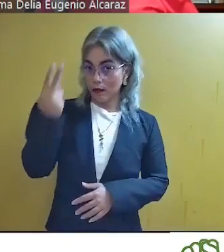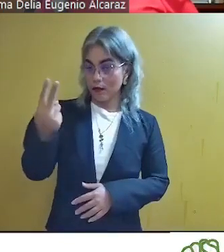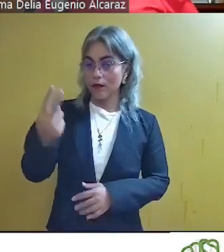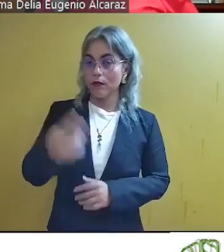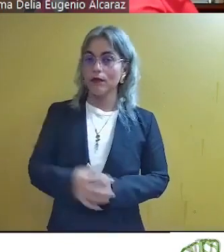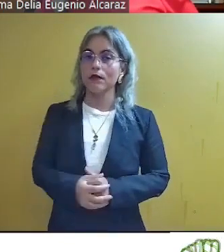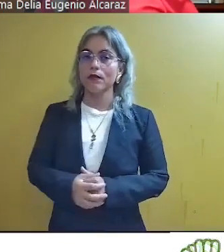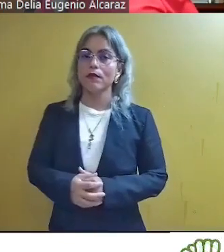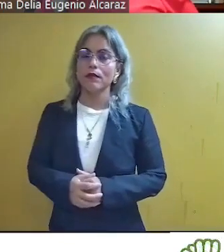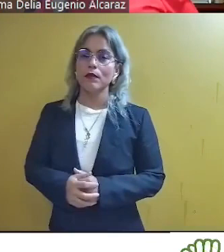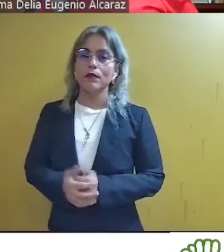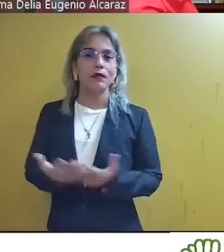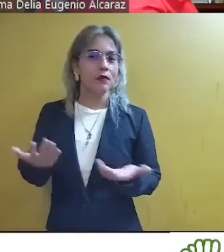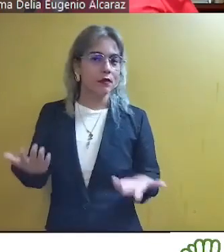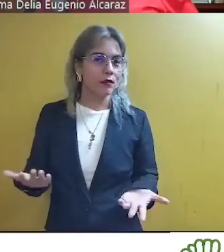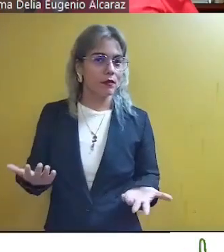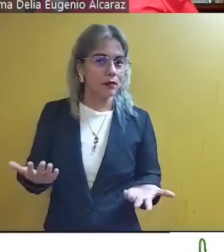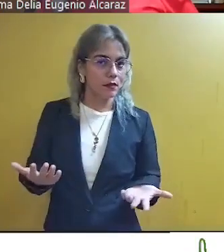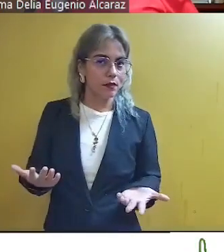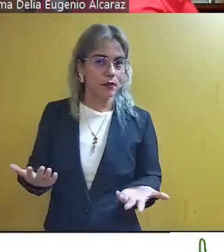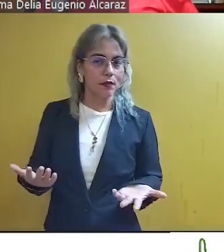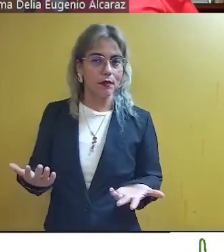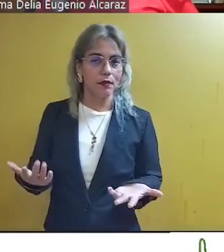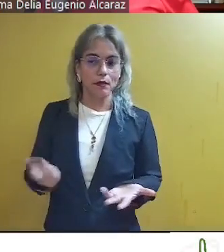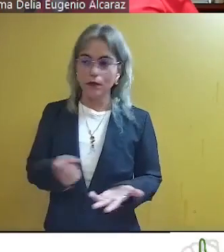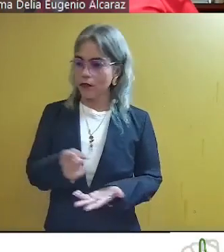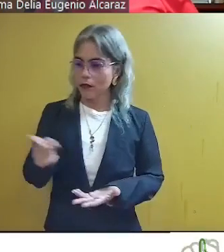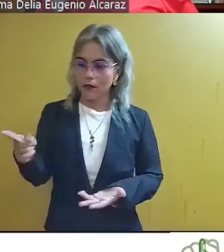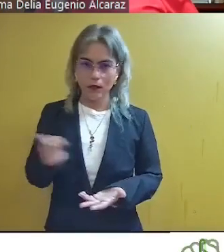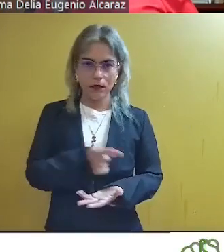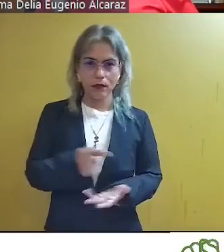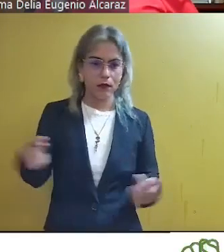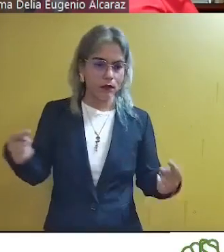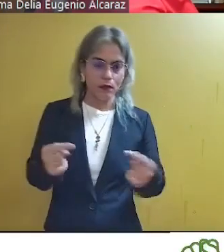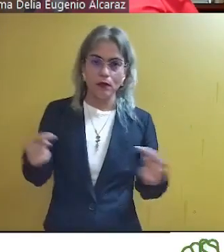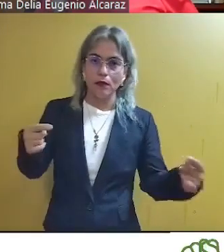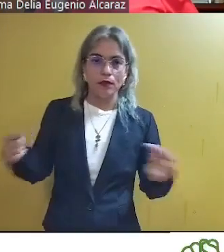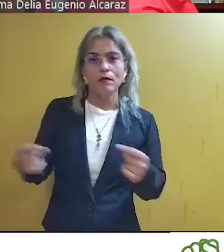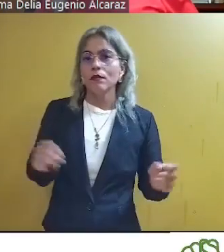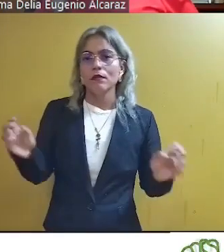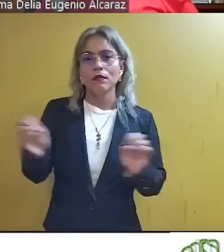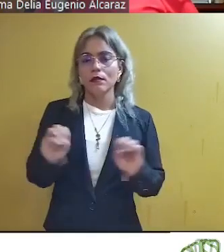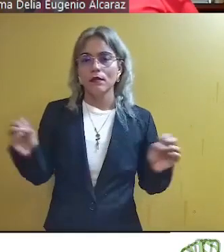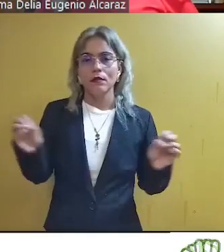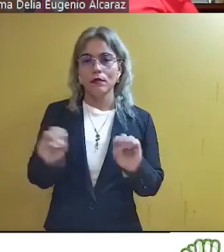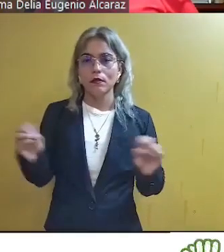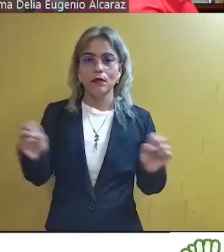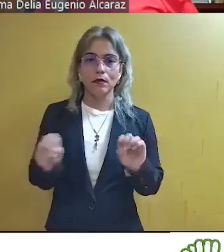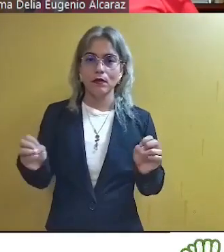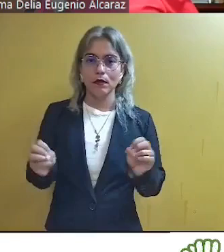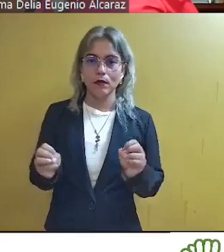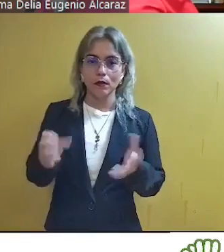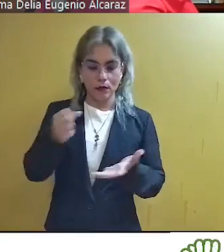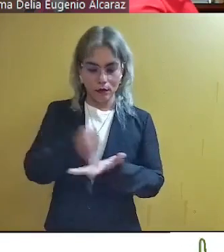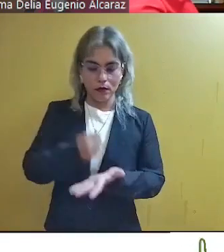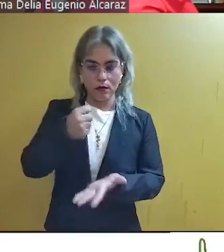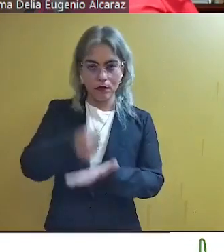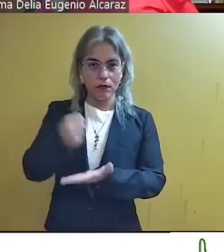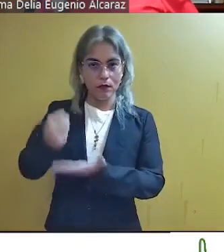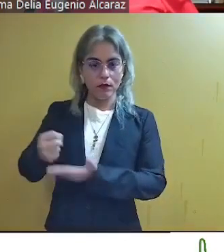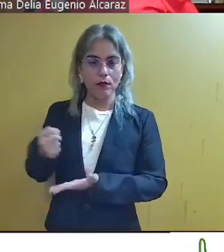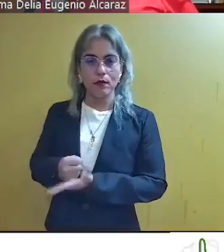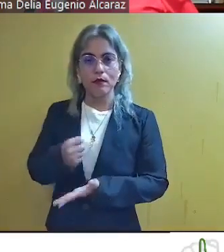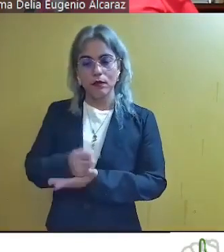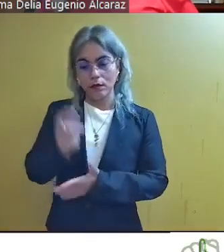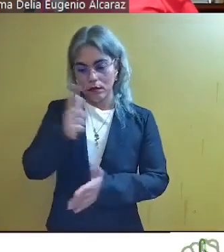circunstancia no tiene por qué rogar en perjuicio en su militancia o la actora, máxime que desde sus estatutos el partido está conminado a los principios de